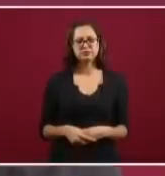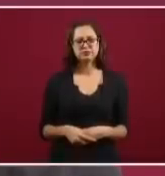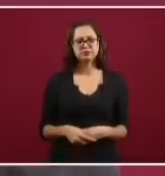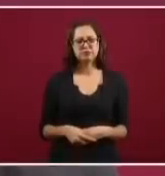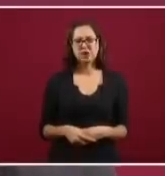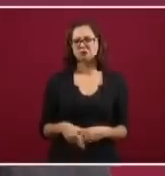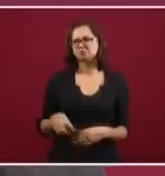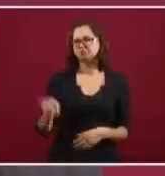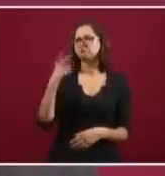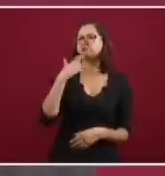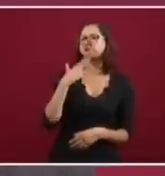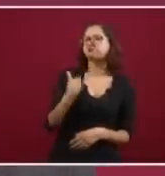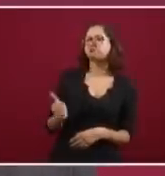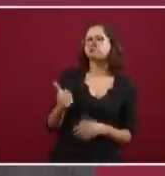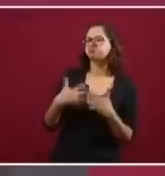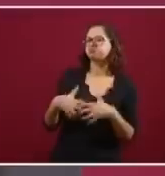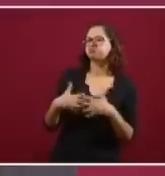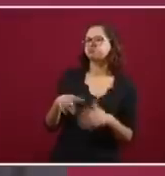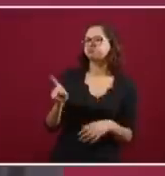funciona.